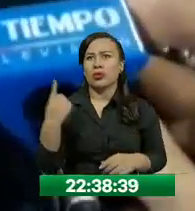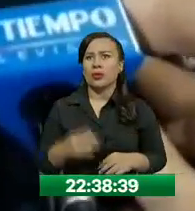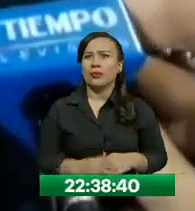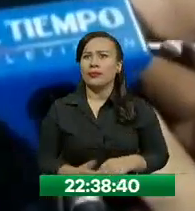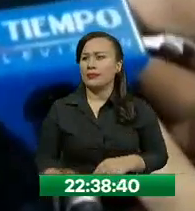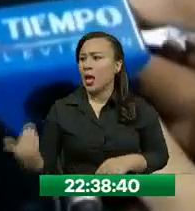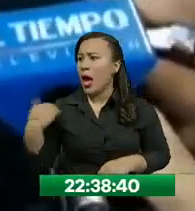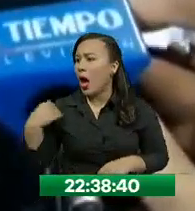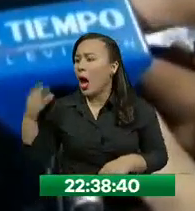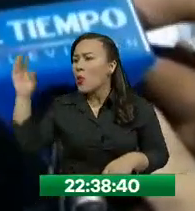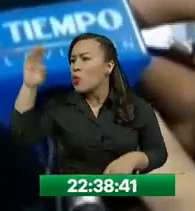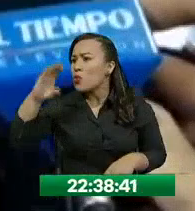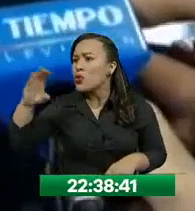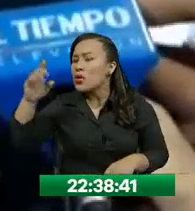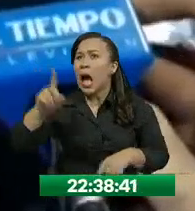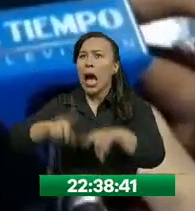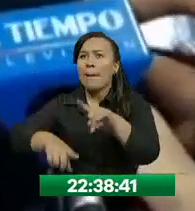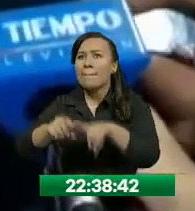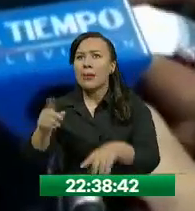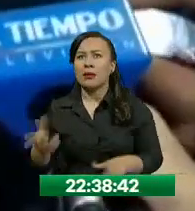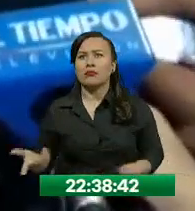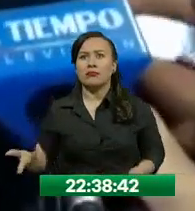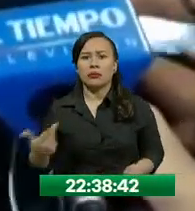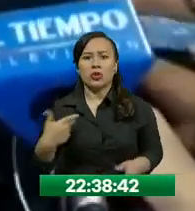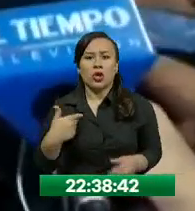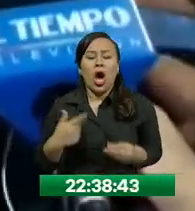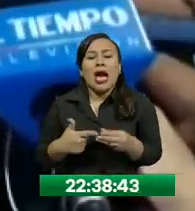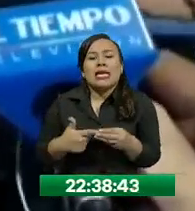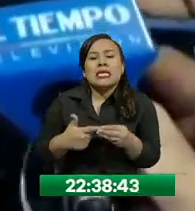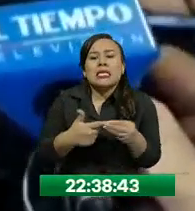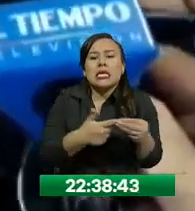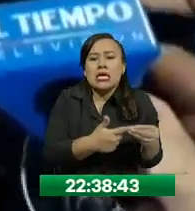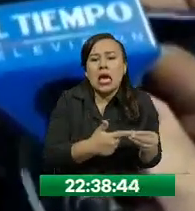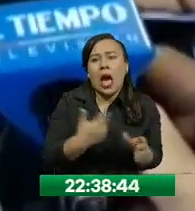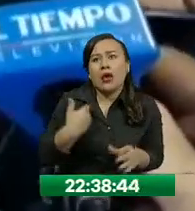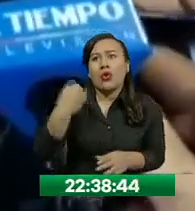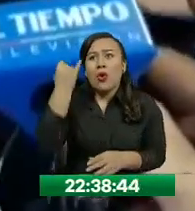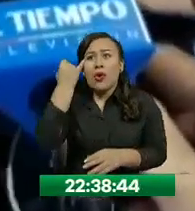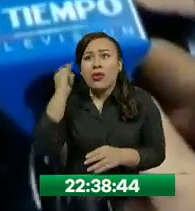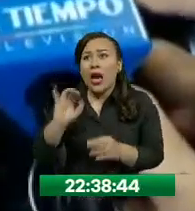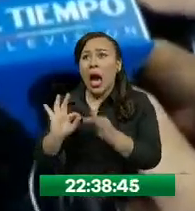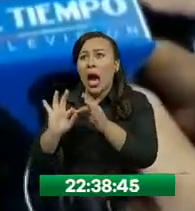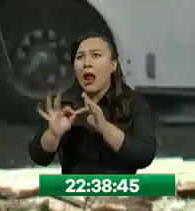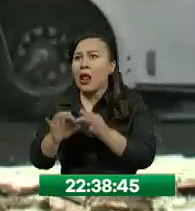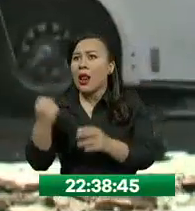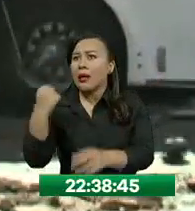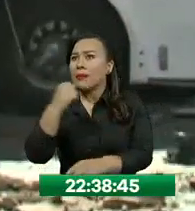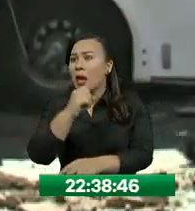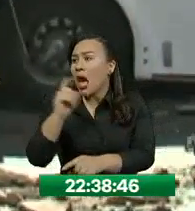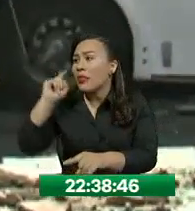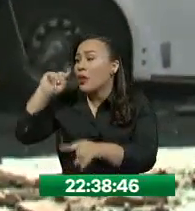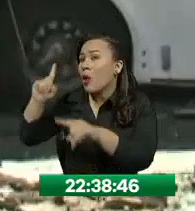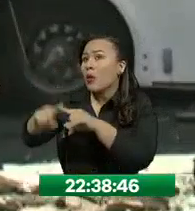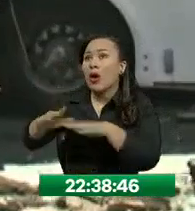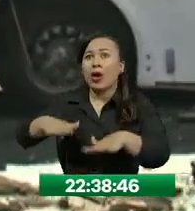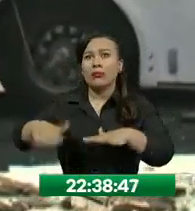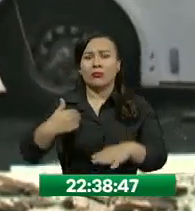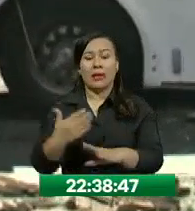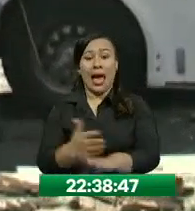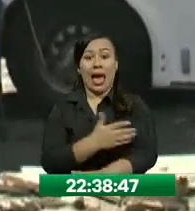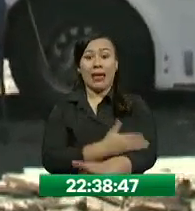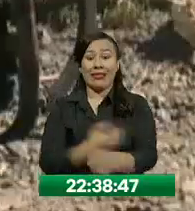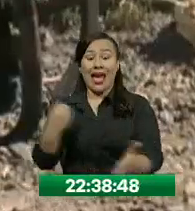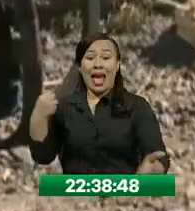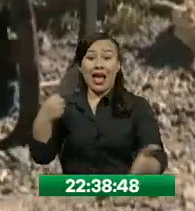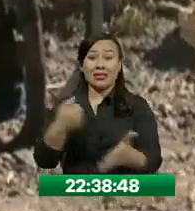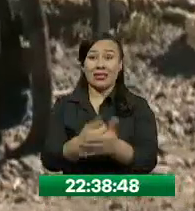mismo, simplemente me decía, vas como la guía turística, como la organizadora del evento. Reveló que antes del fatal accidente que